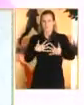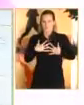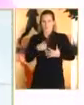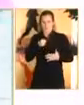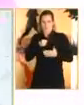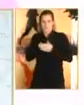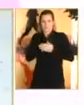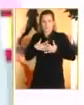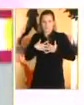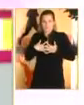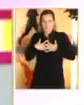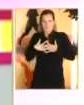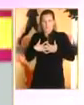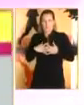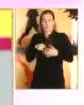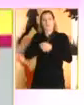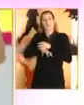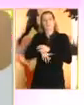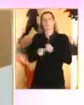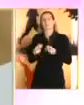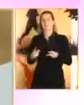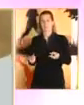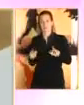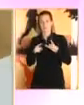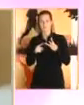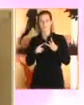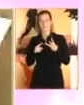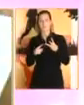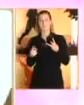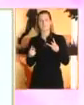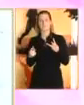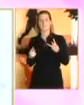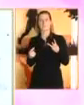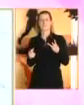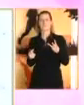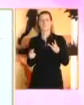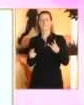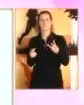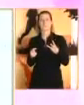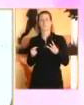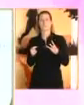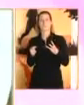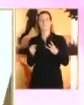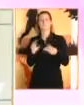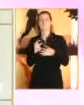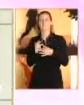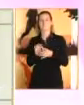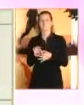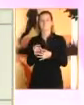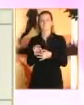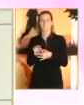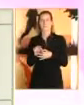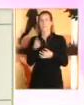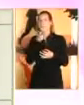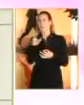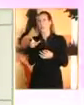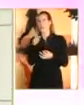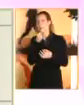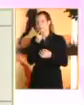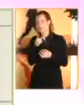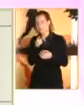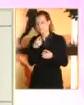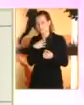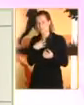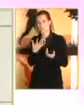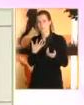presión en el pecho. Y las raíces, todas aquellas, no me sale ahora la palabra, lo que nos molestias, desconecta